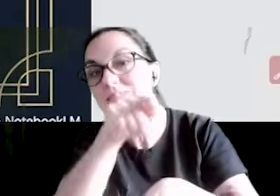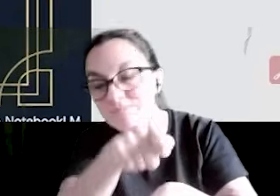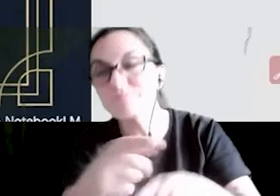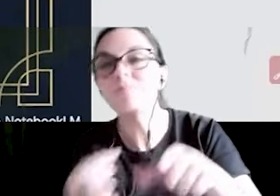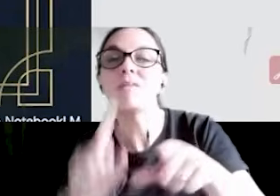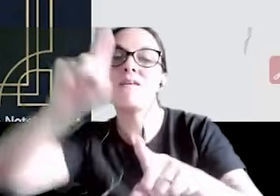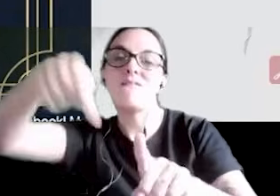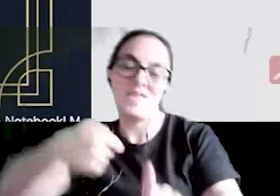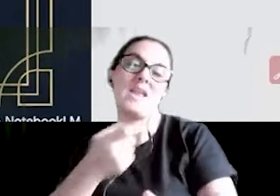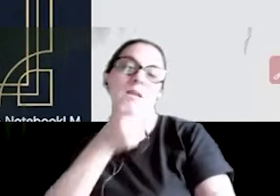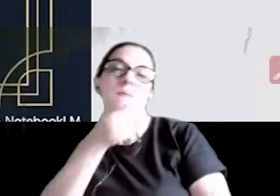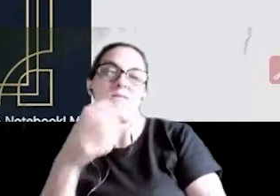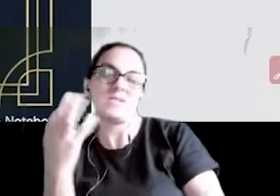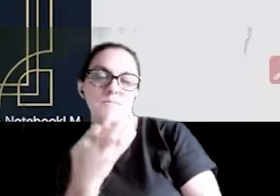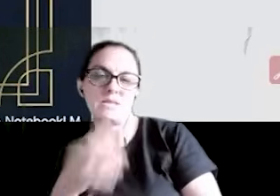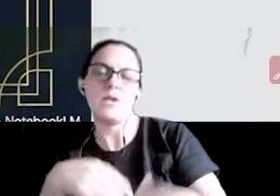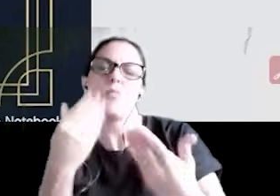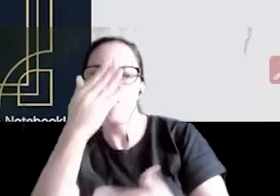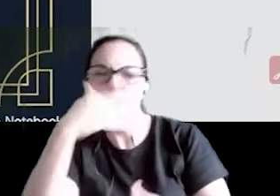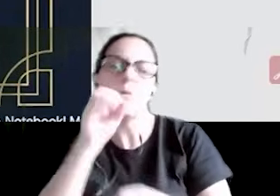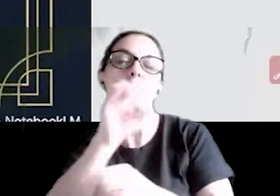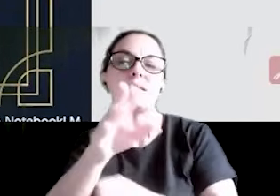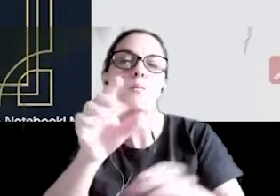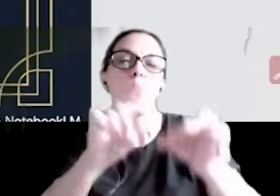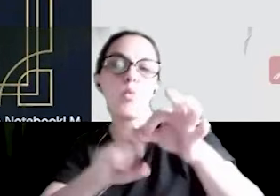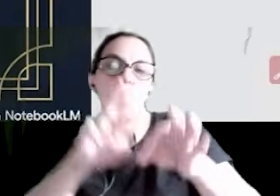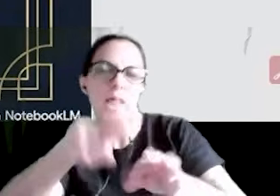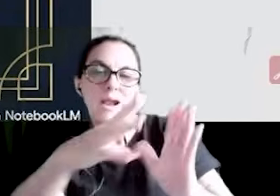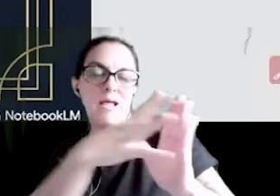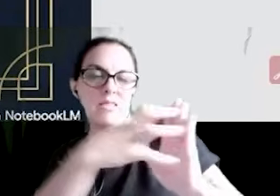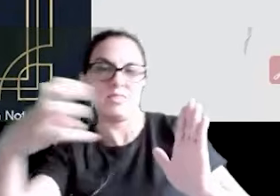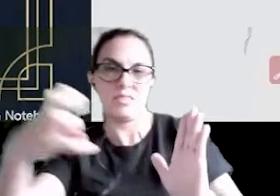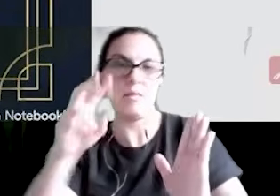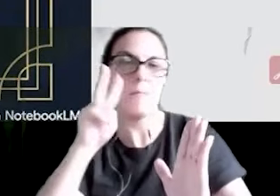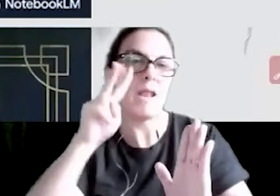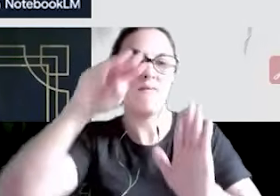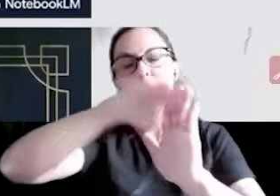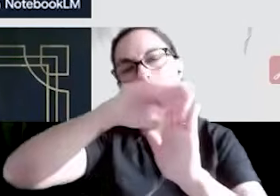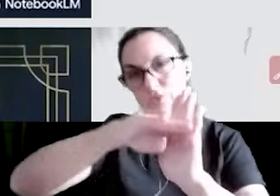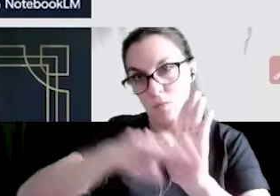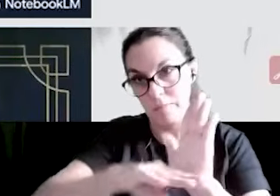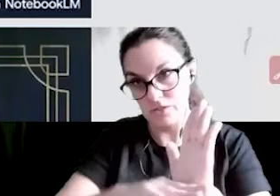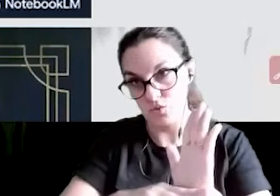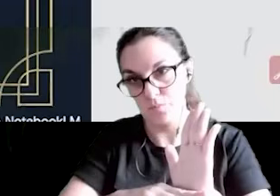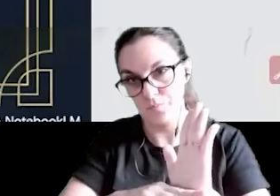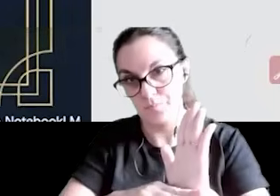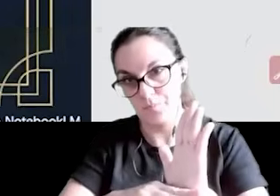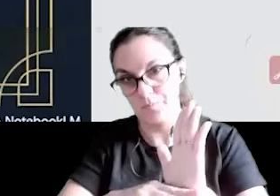les vamos a dejar este código QR como para que tengan la secuencia de aquellos que tienen que colaborar